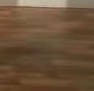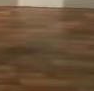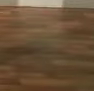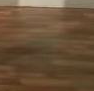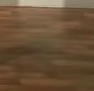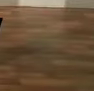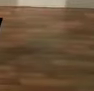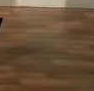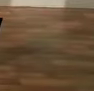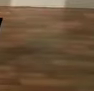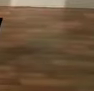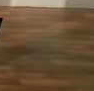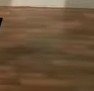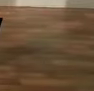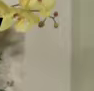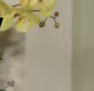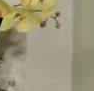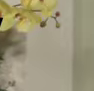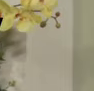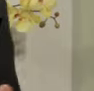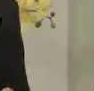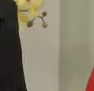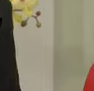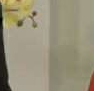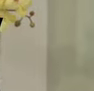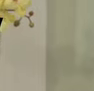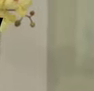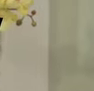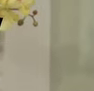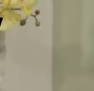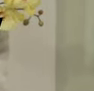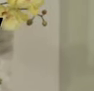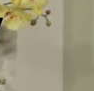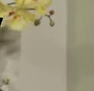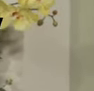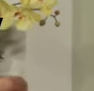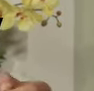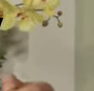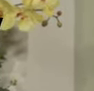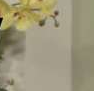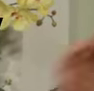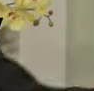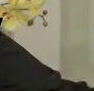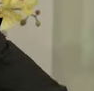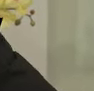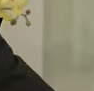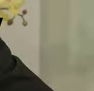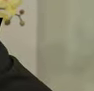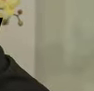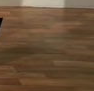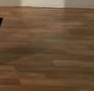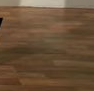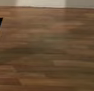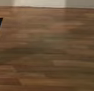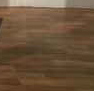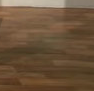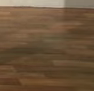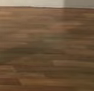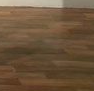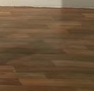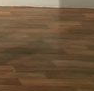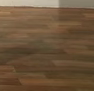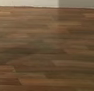y a moverse con David Samitis tempranito en la mañana. Señora, gracias por comenzar con nosotros. Hoy un tema, David, buenos días. Buenos días. Muy buenos